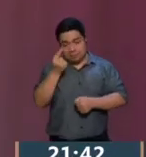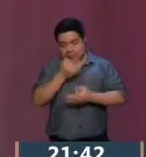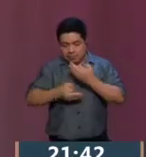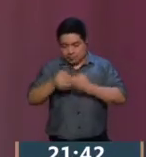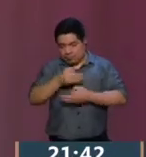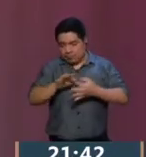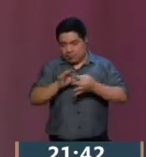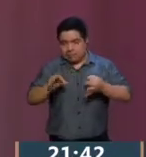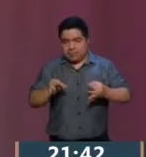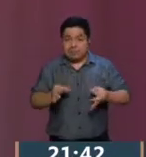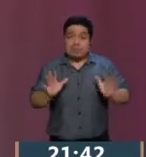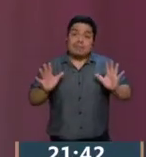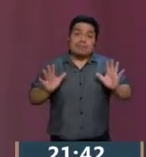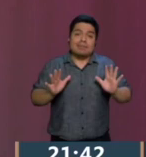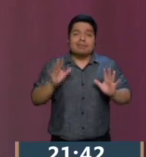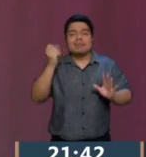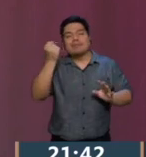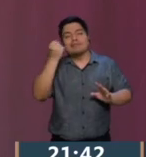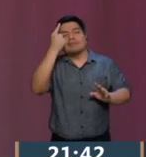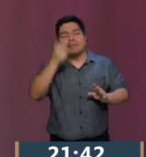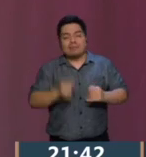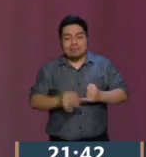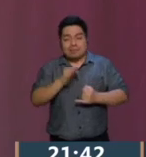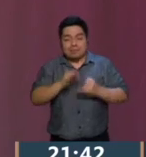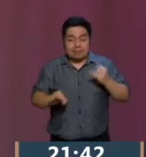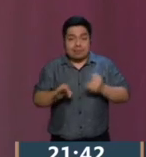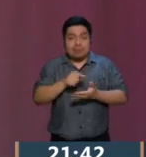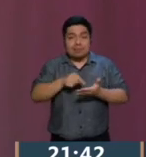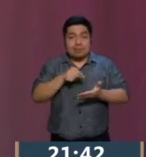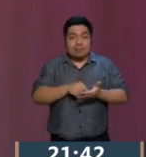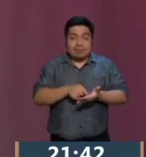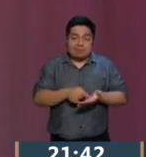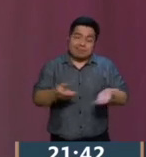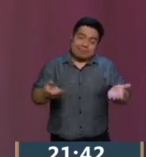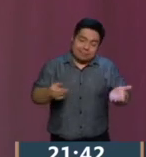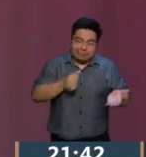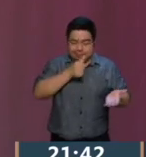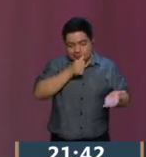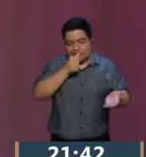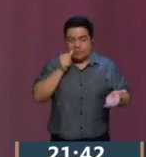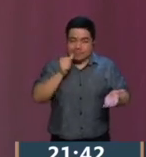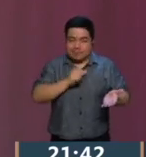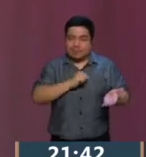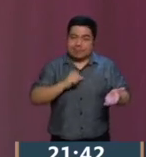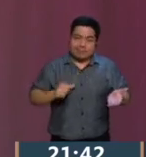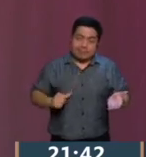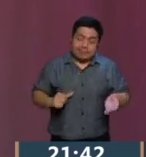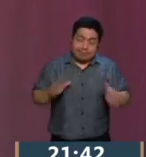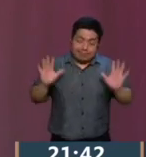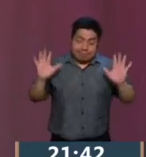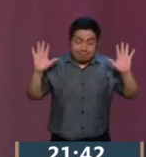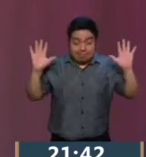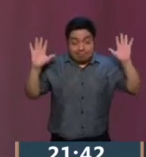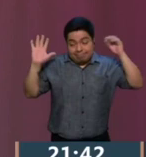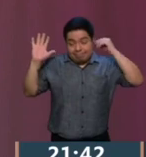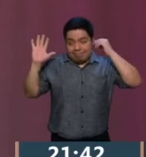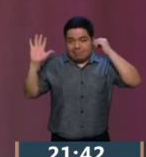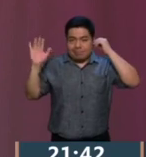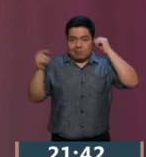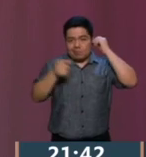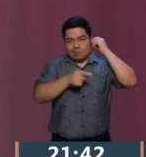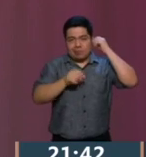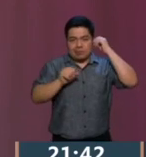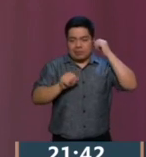Y adivine usted cuál fue la alcaldía último lugar. Así es, Benito Juárez. Entonces ahí la verdad que